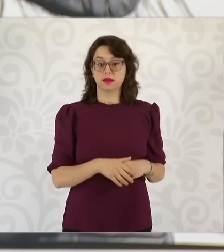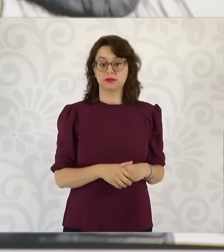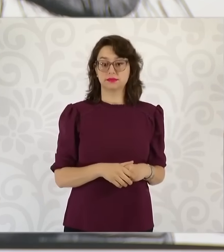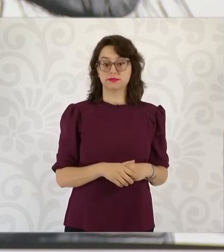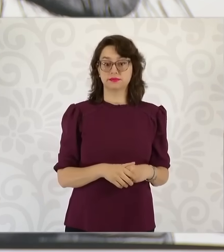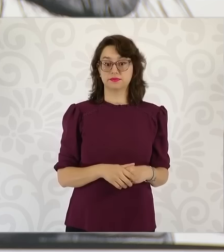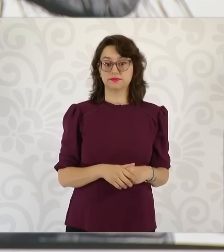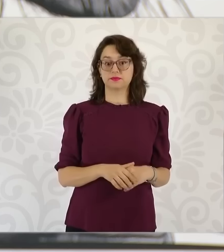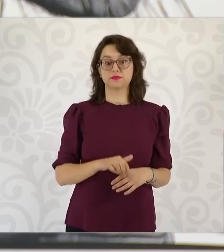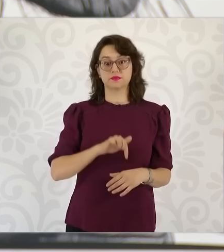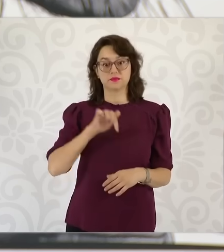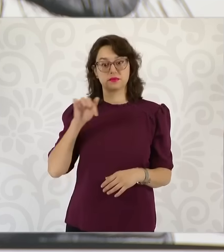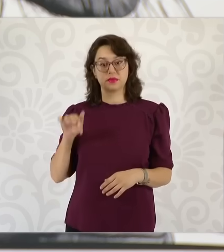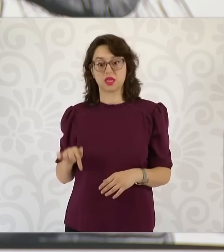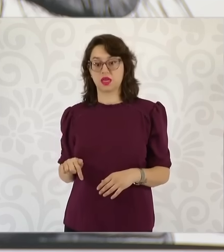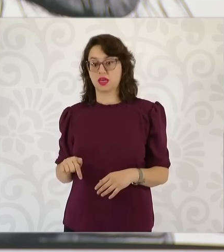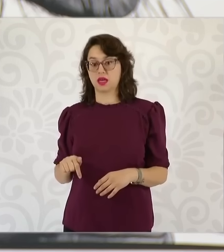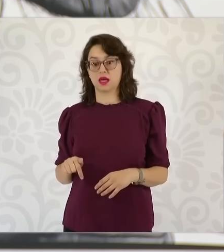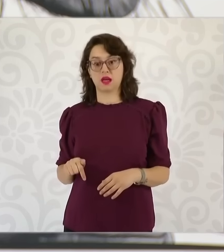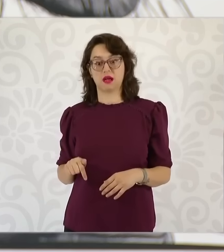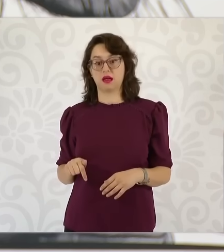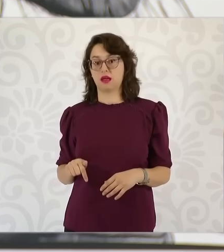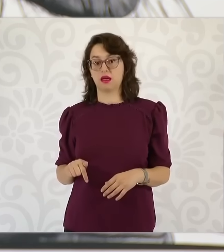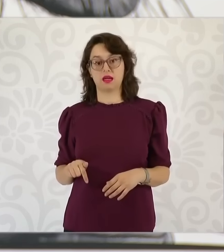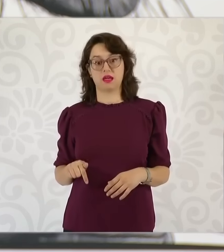Aquí, Texas.